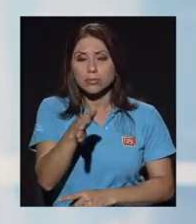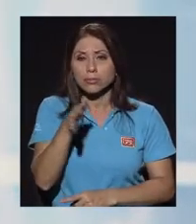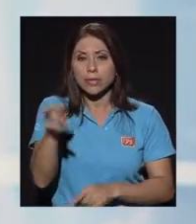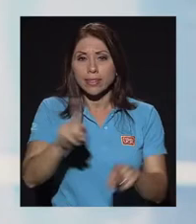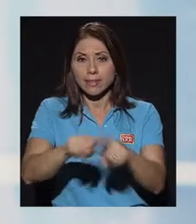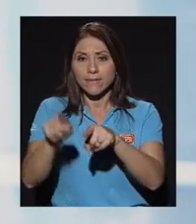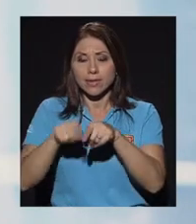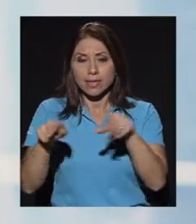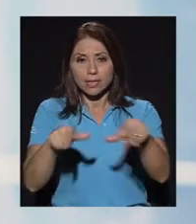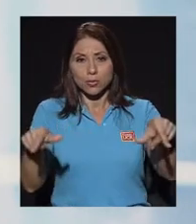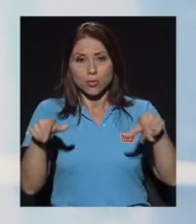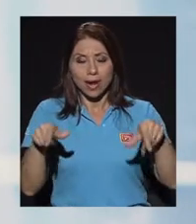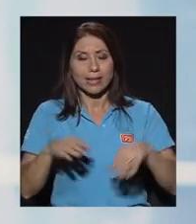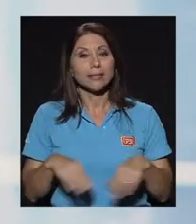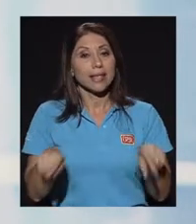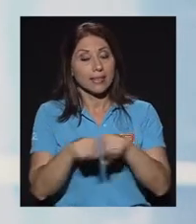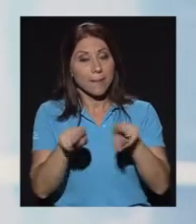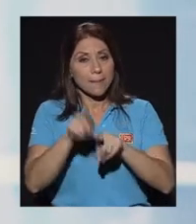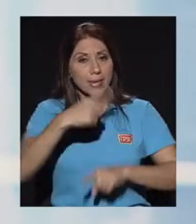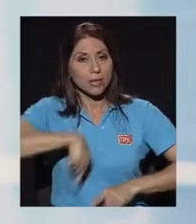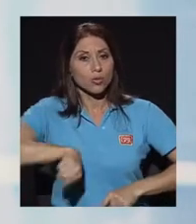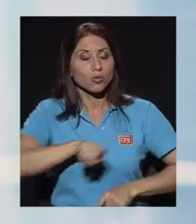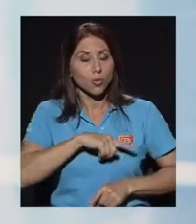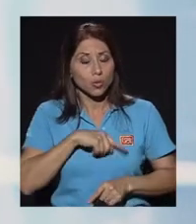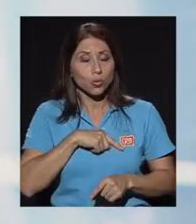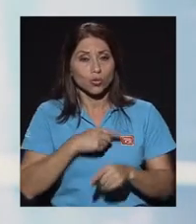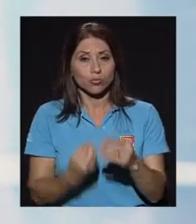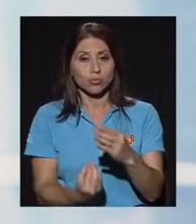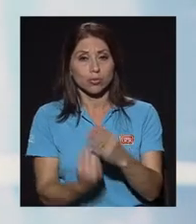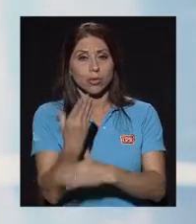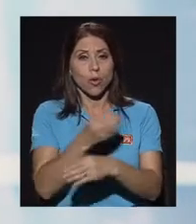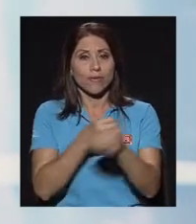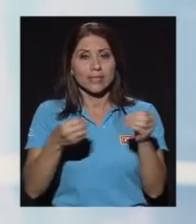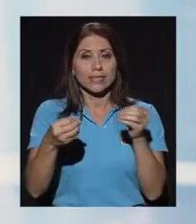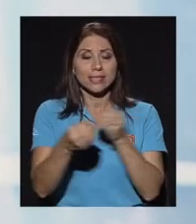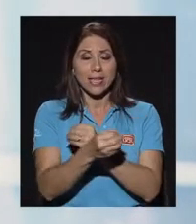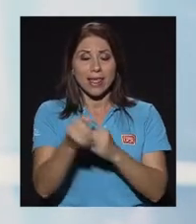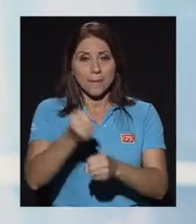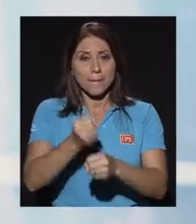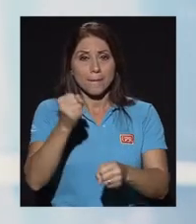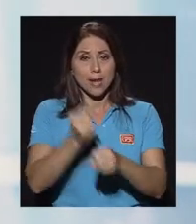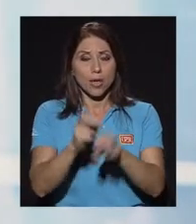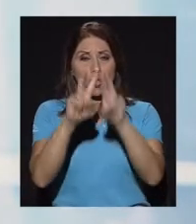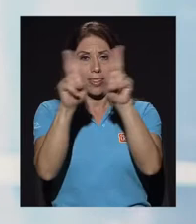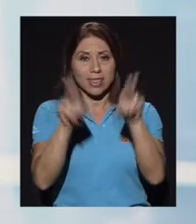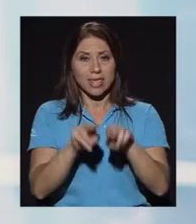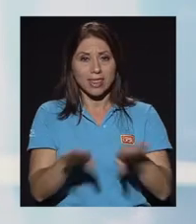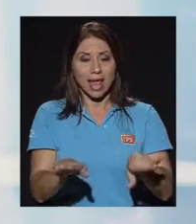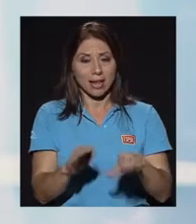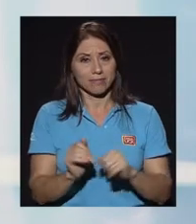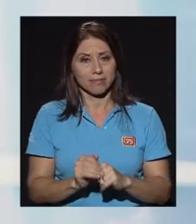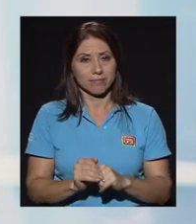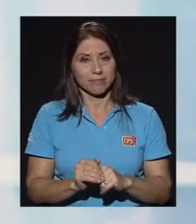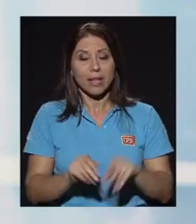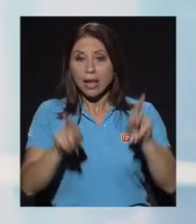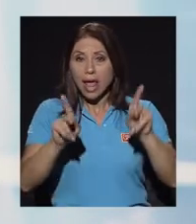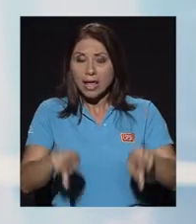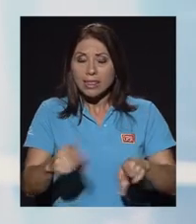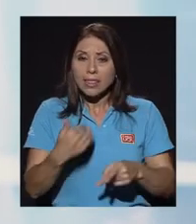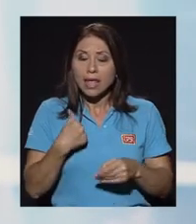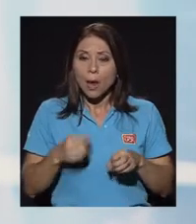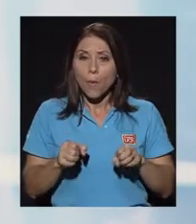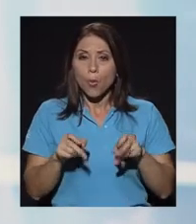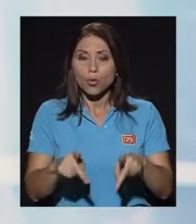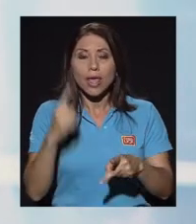lugares. Después crearemos la oficina de empleo digital, donde la gente tenga